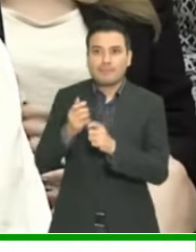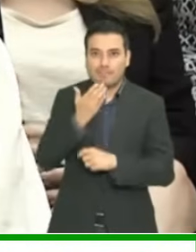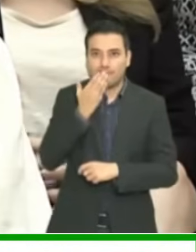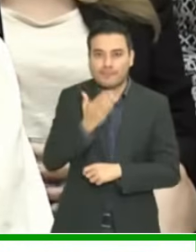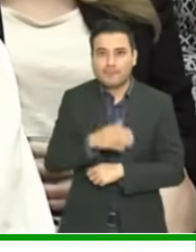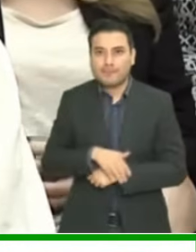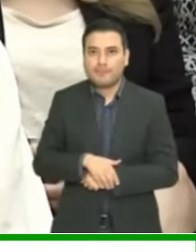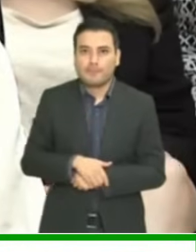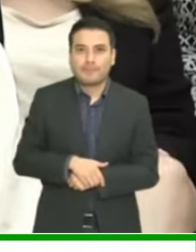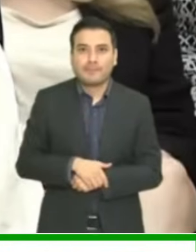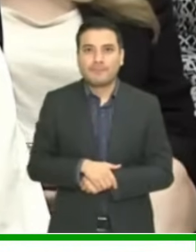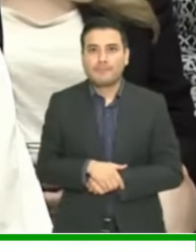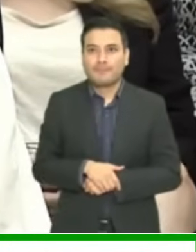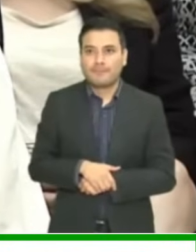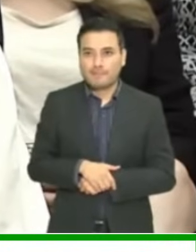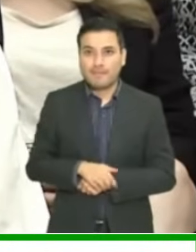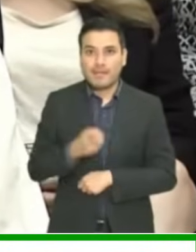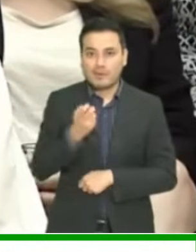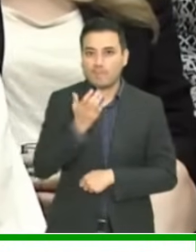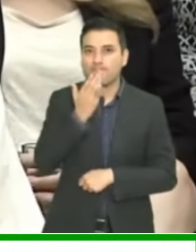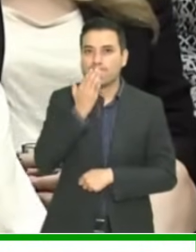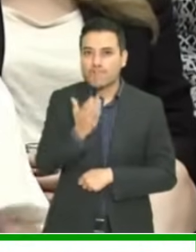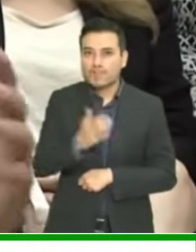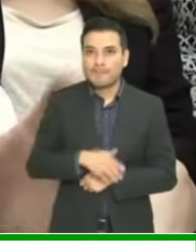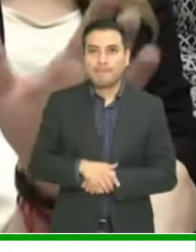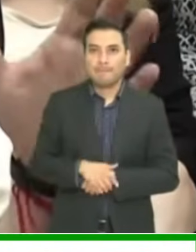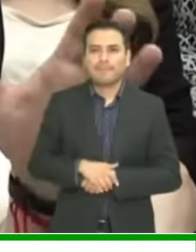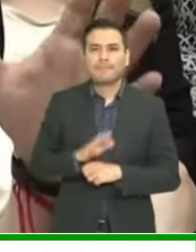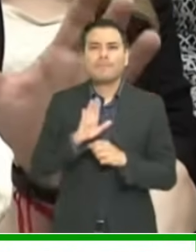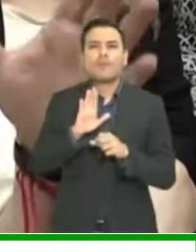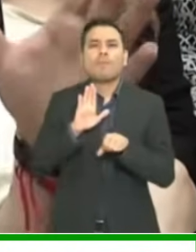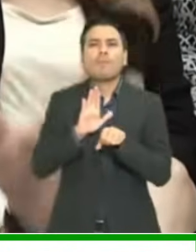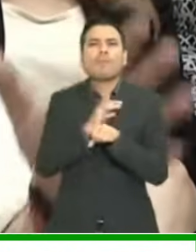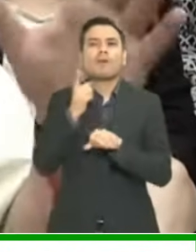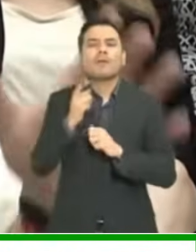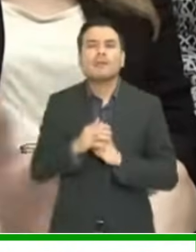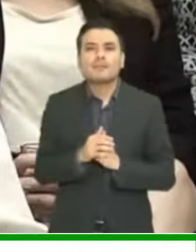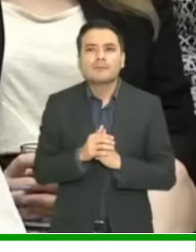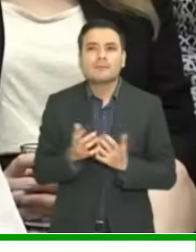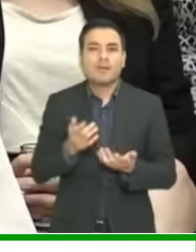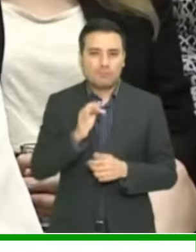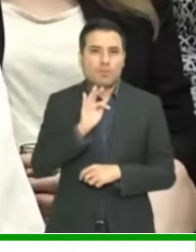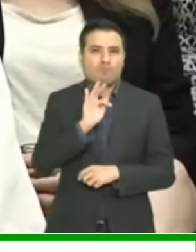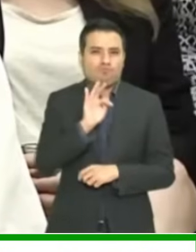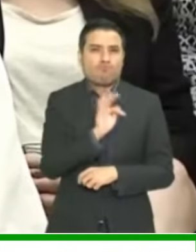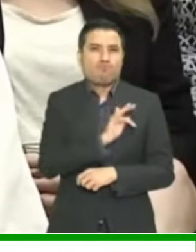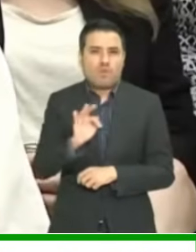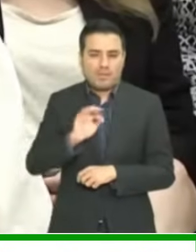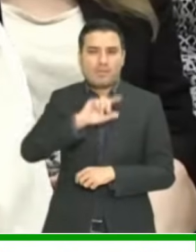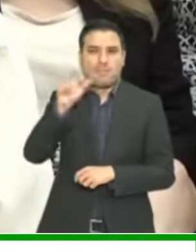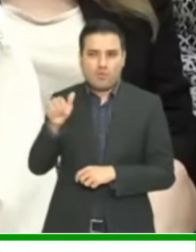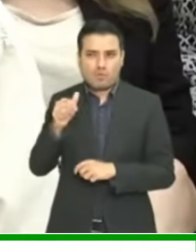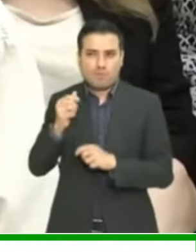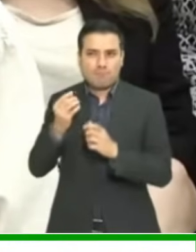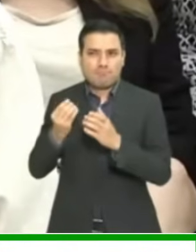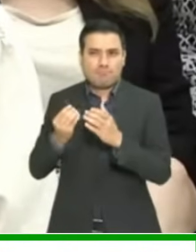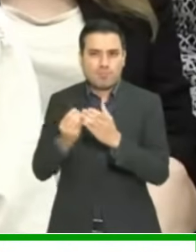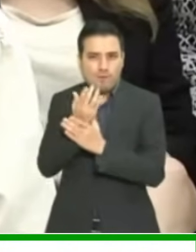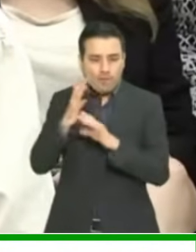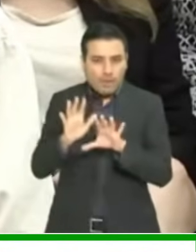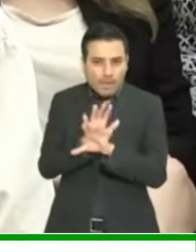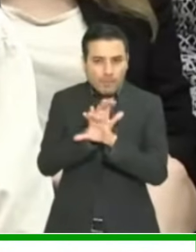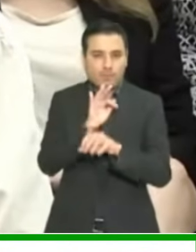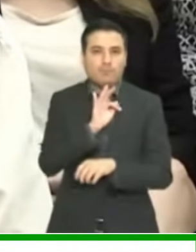eso implica el diseño de un nuevo régimen, pues tendremos entonces que construir los dilemas para ese nuevo régimen. Y sí, por supuesto, nos parece